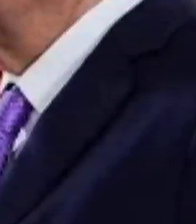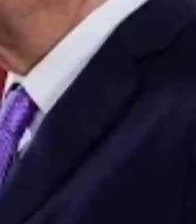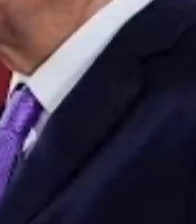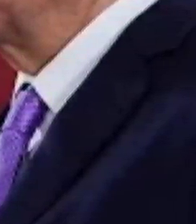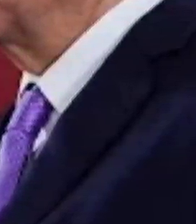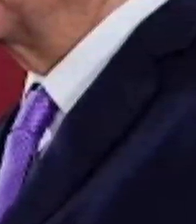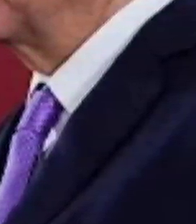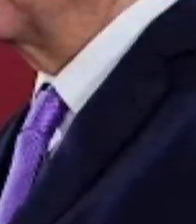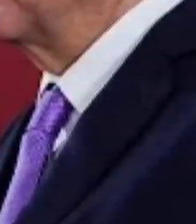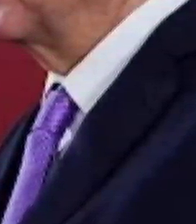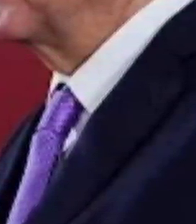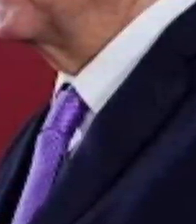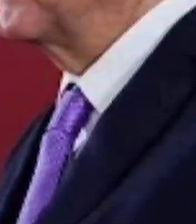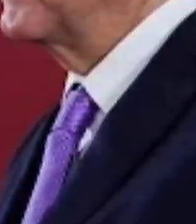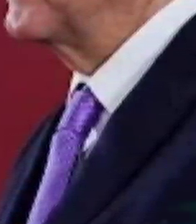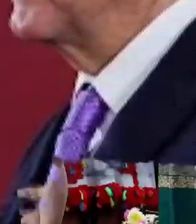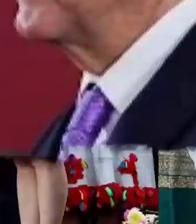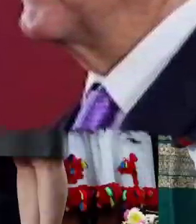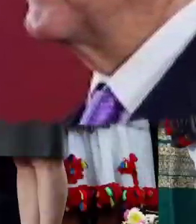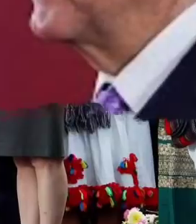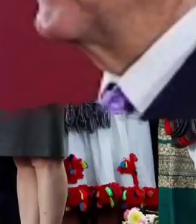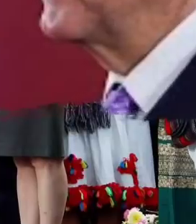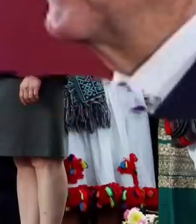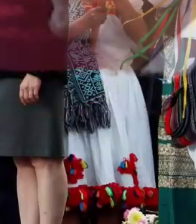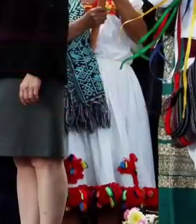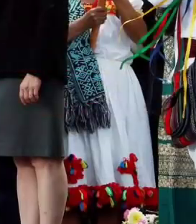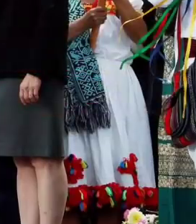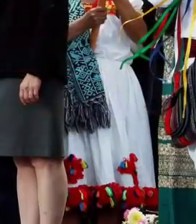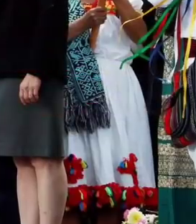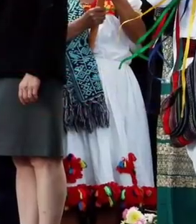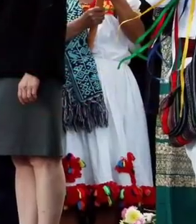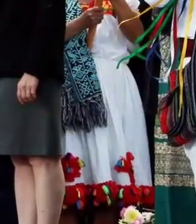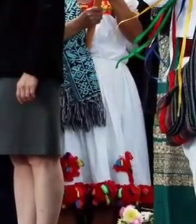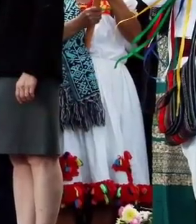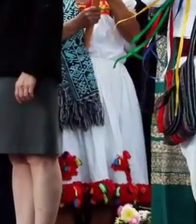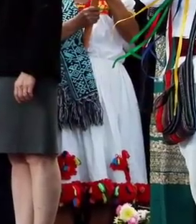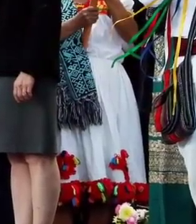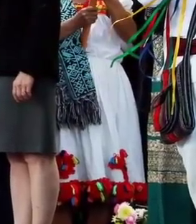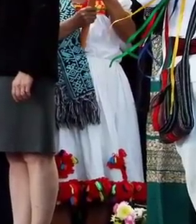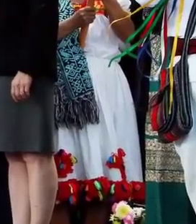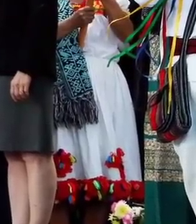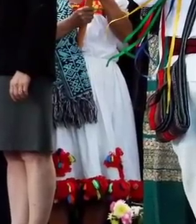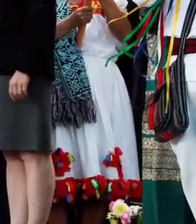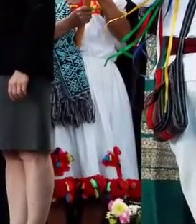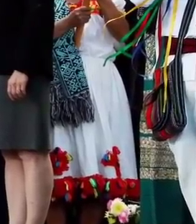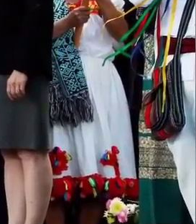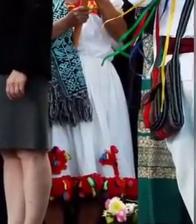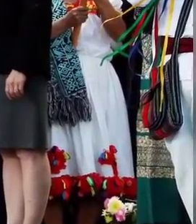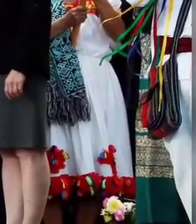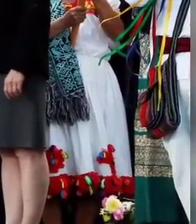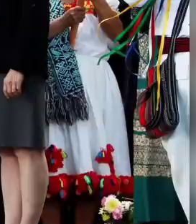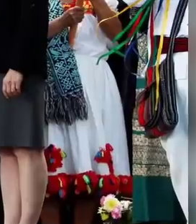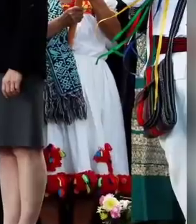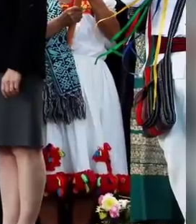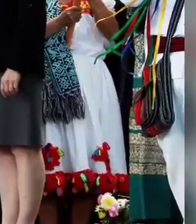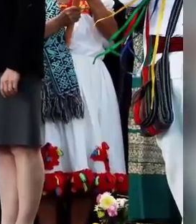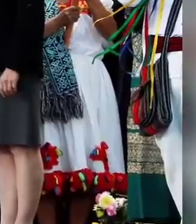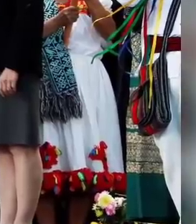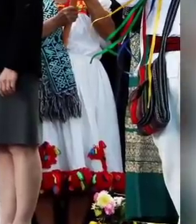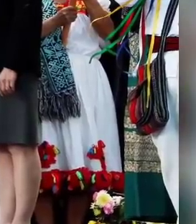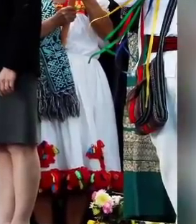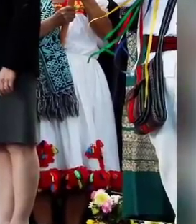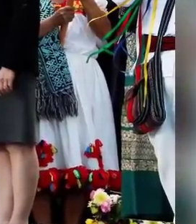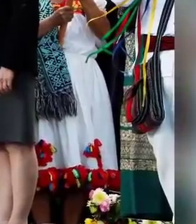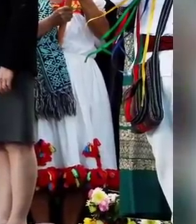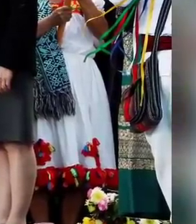presidente cero corrupto, un presidente con las decisiones siempre acertadas. Por eso mismo, López Obrador, como siempre